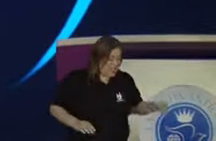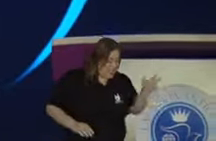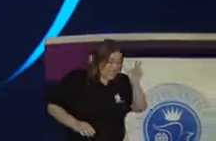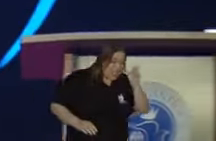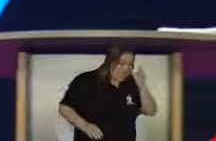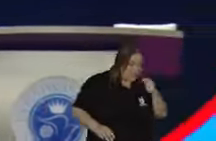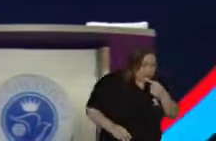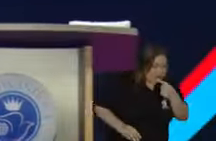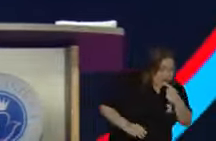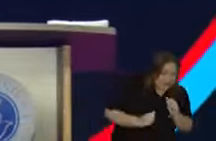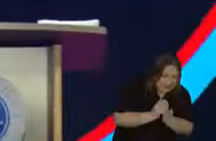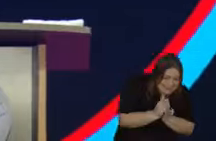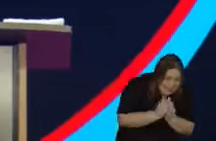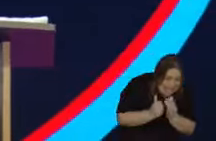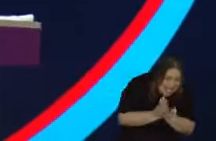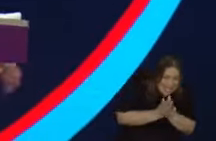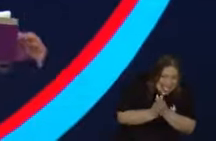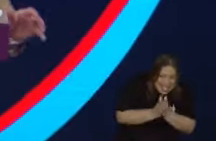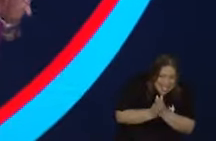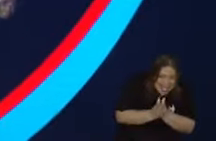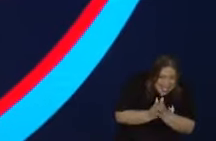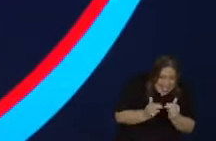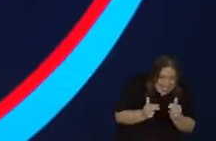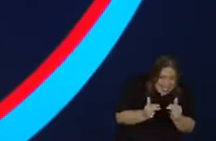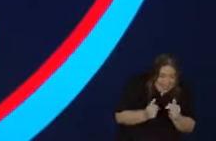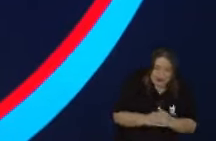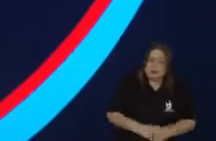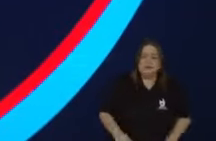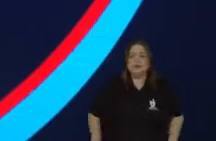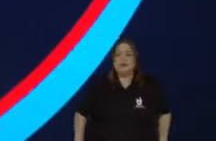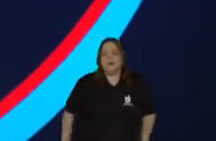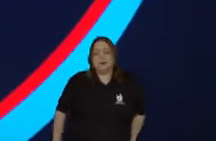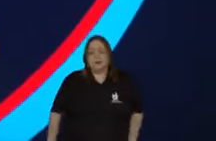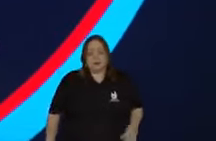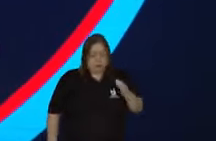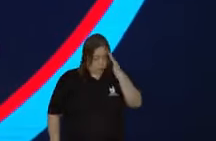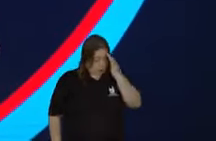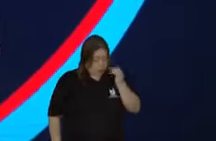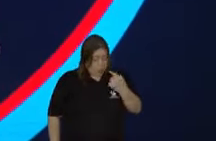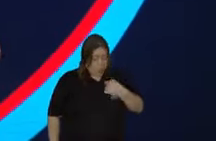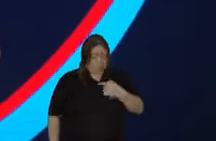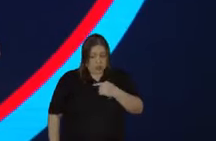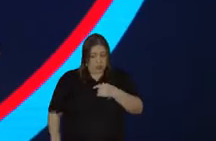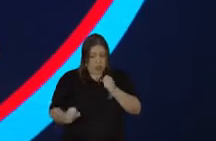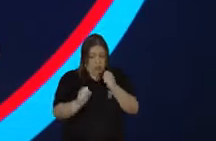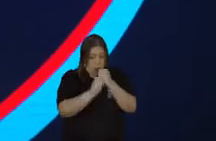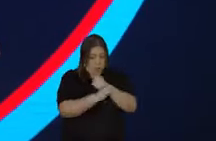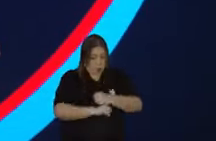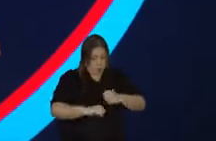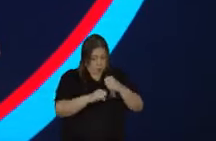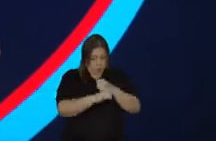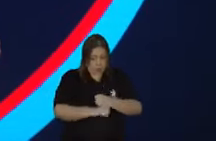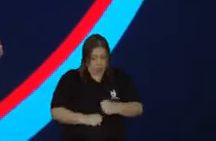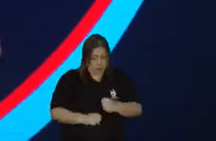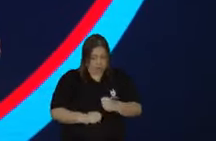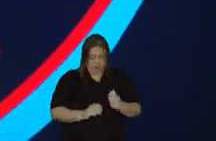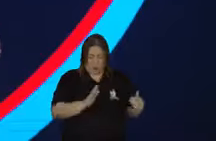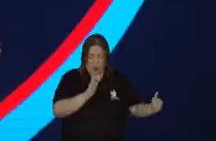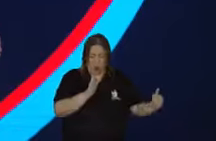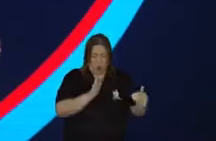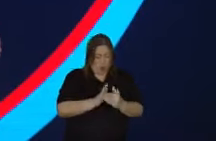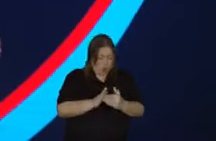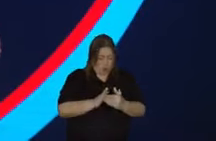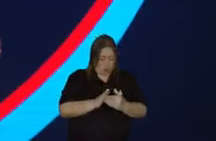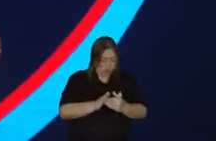manos porque hemos puesto nuestra lucha entre y contra